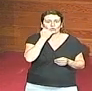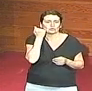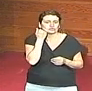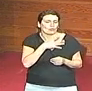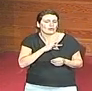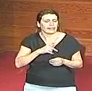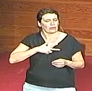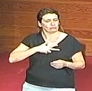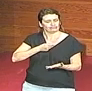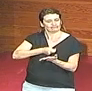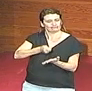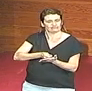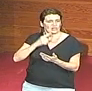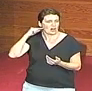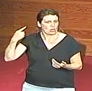de abogados de Londres.